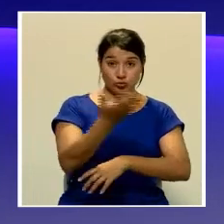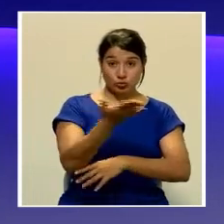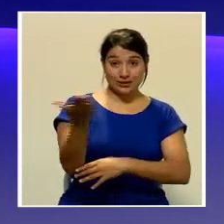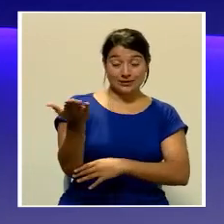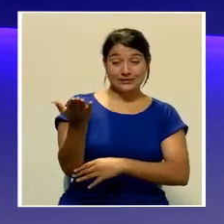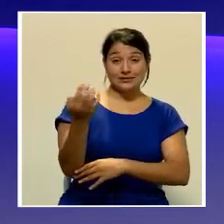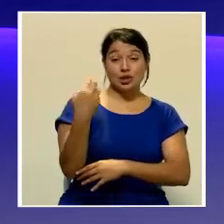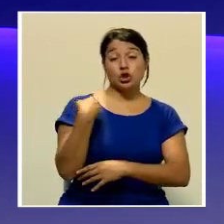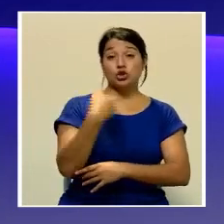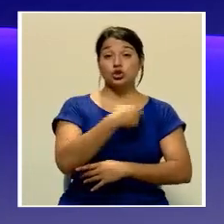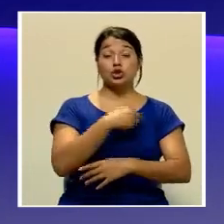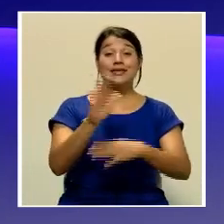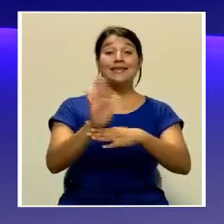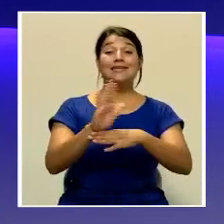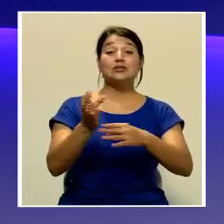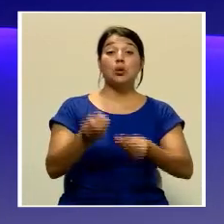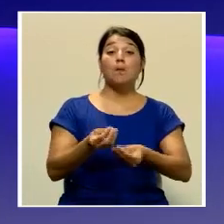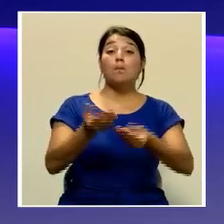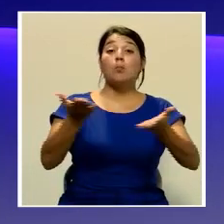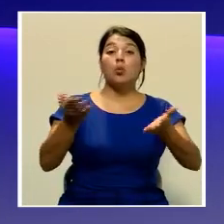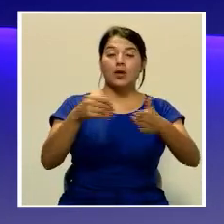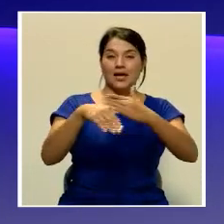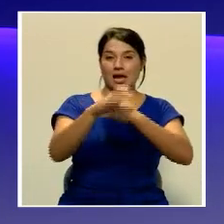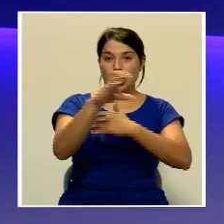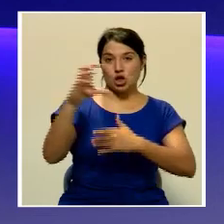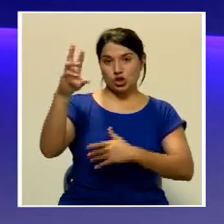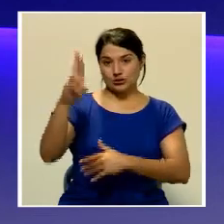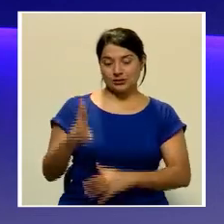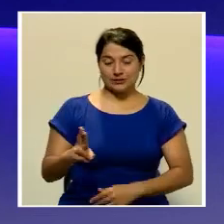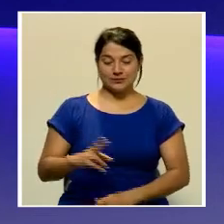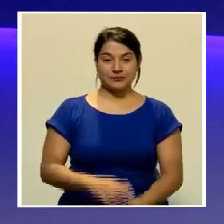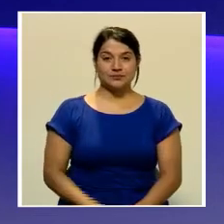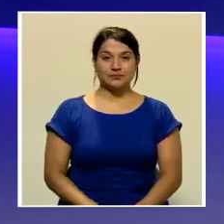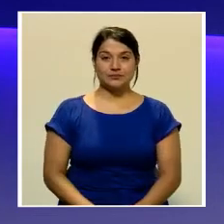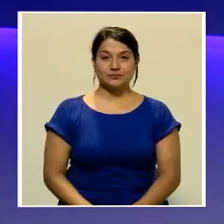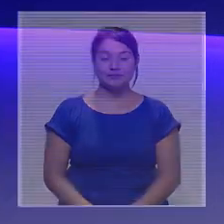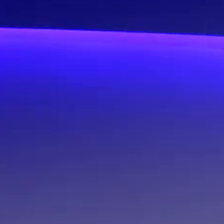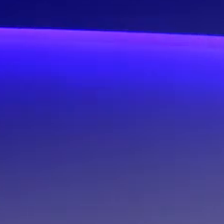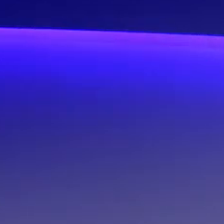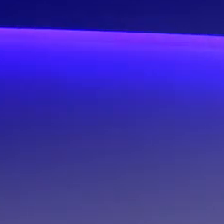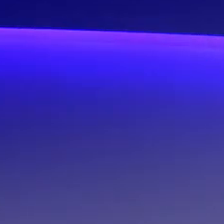para usted. Somos la televisión pública de Costa Rica.